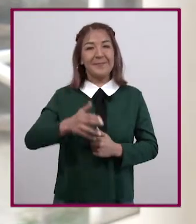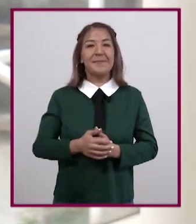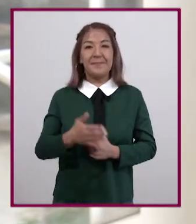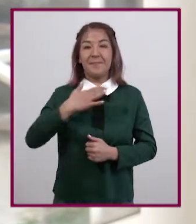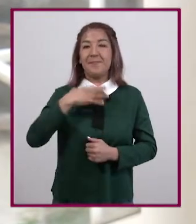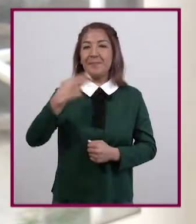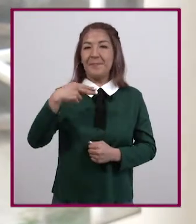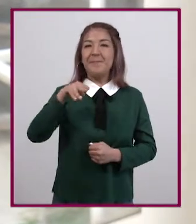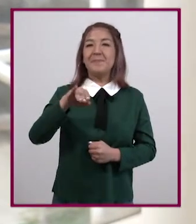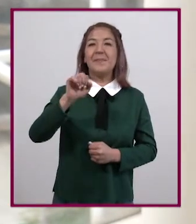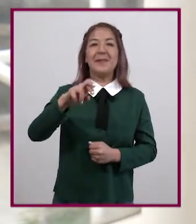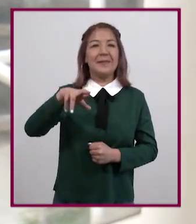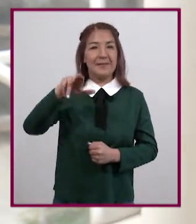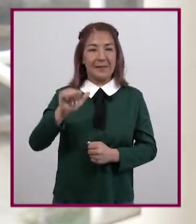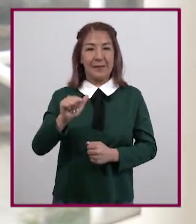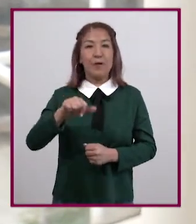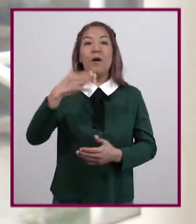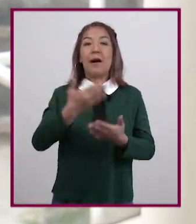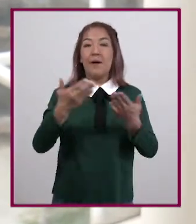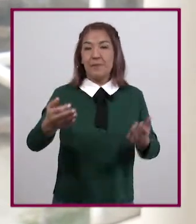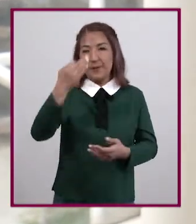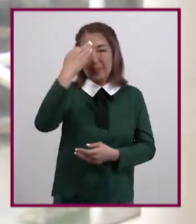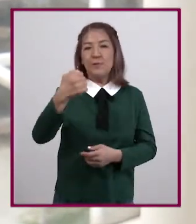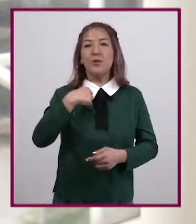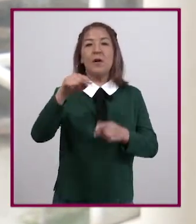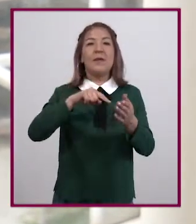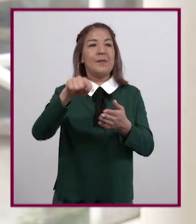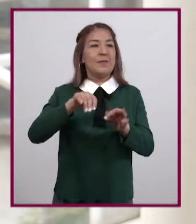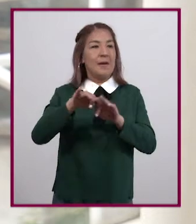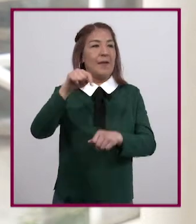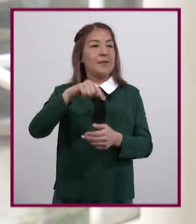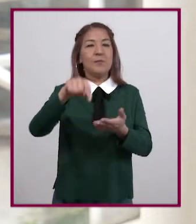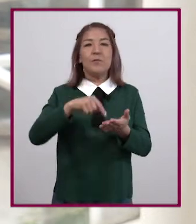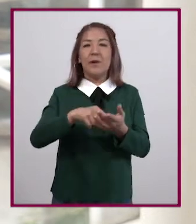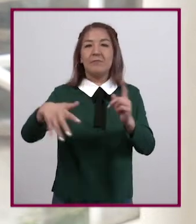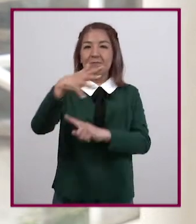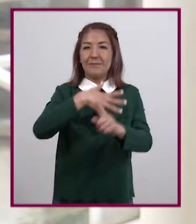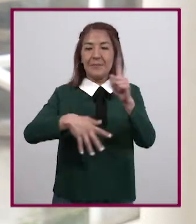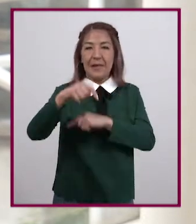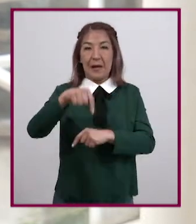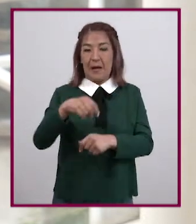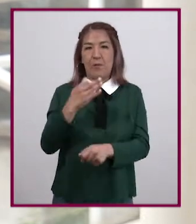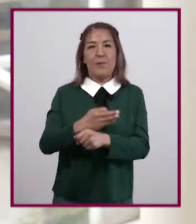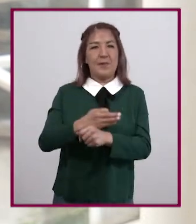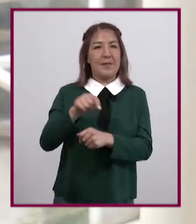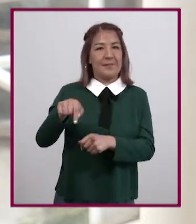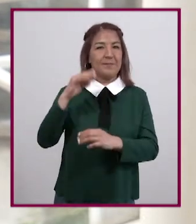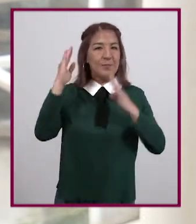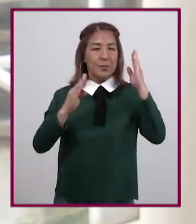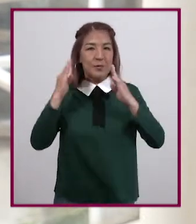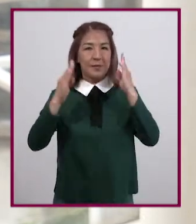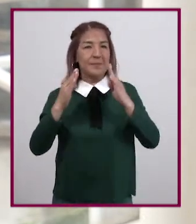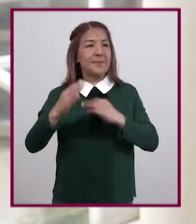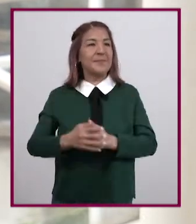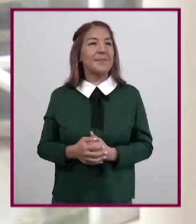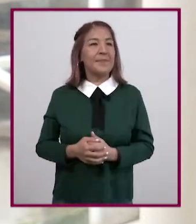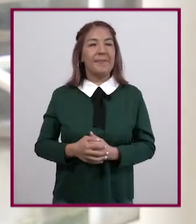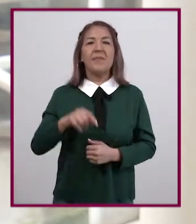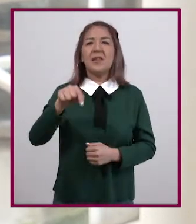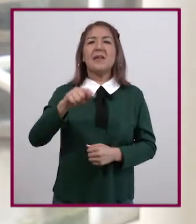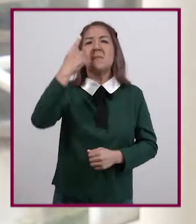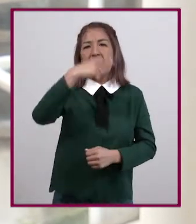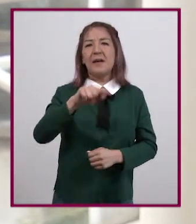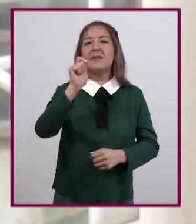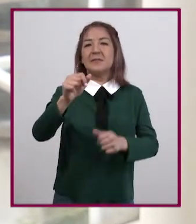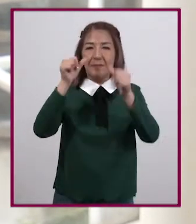Hola, ¿qué tal? Soy Mirna Castro. Actualmente trabajo en Exteriores Arte Actual, en donde nos encontramos en este momento, en el